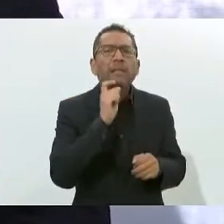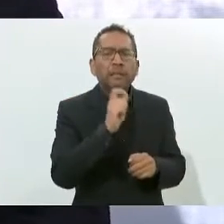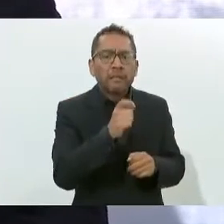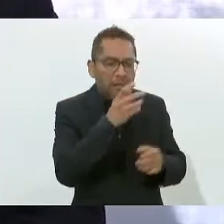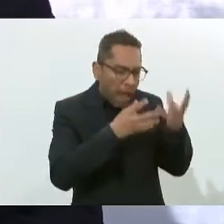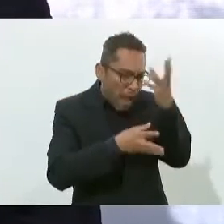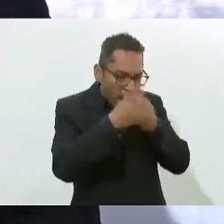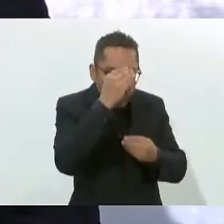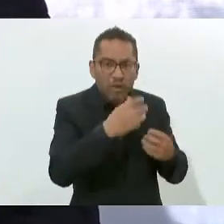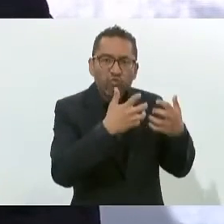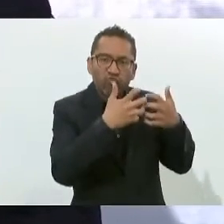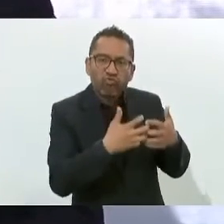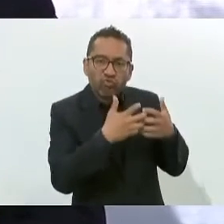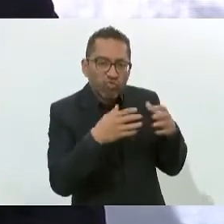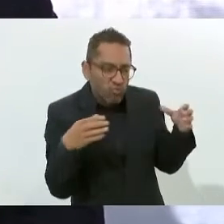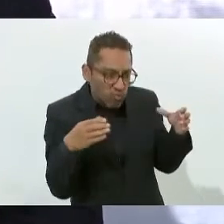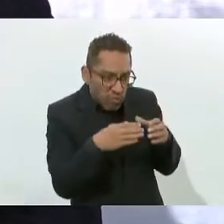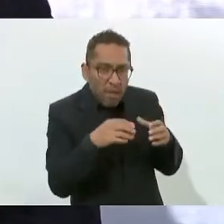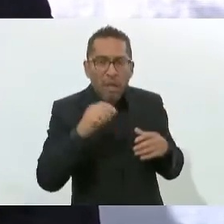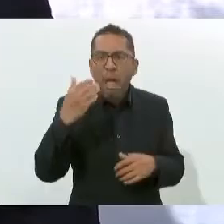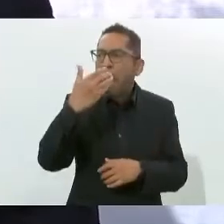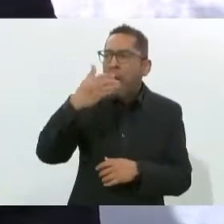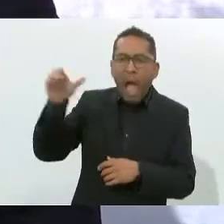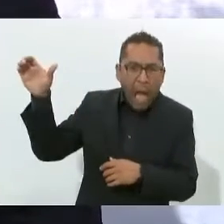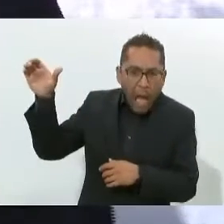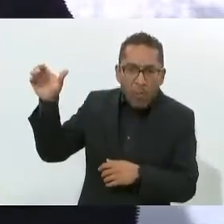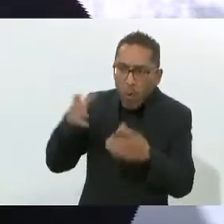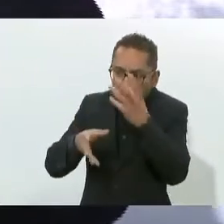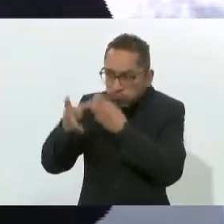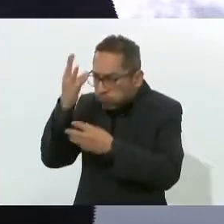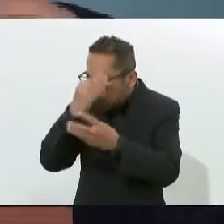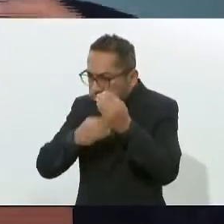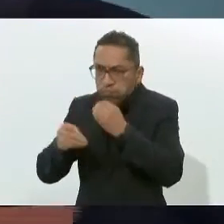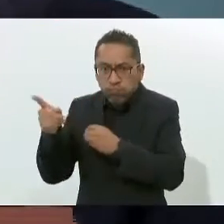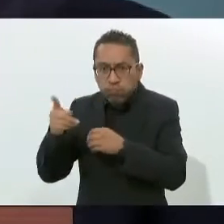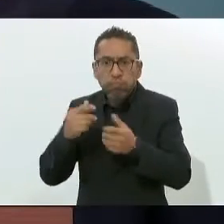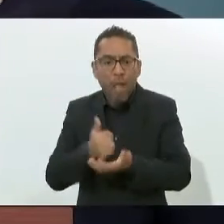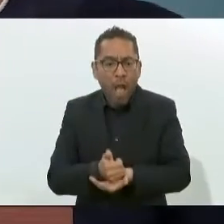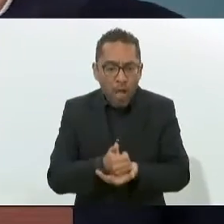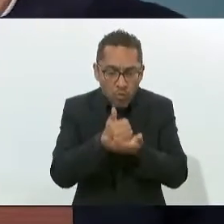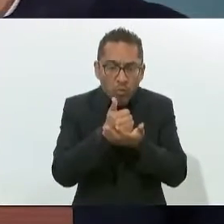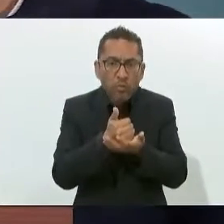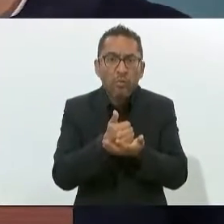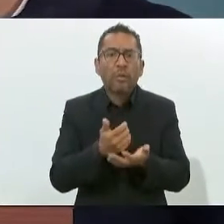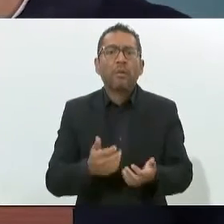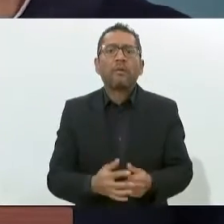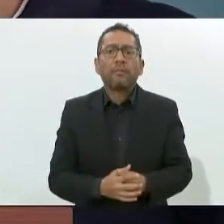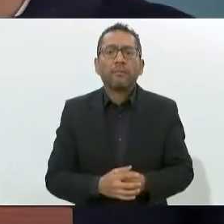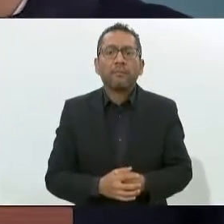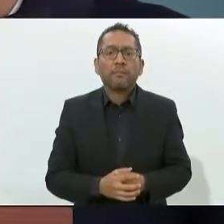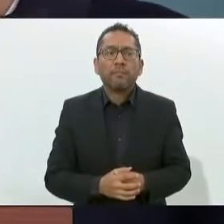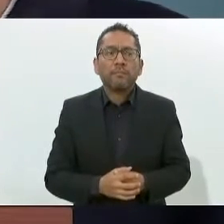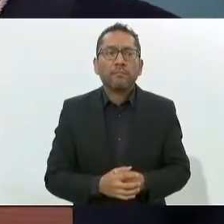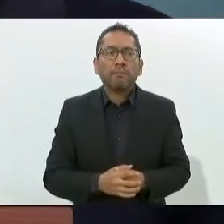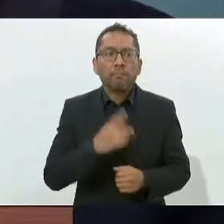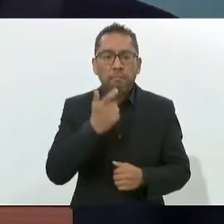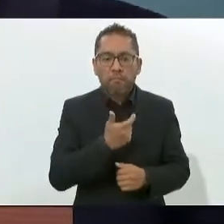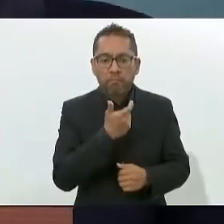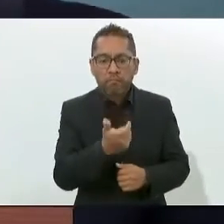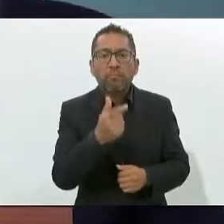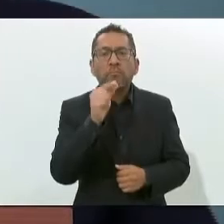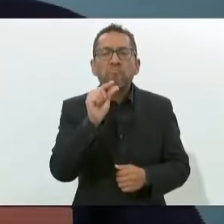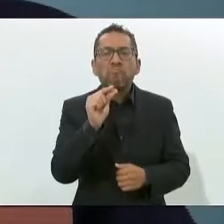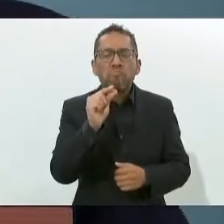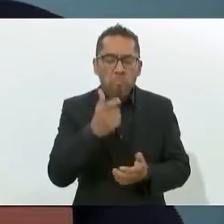pequeñas empresas, en el campo, y se les está ayudando con un salario